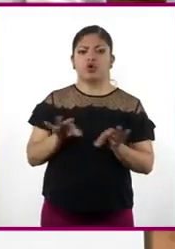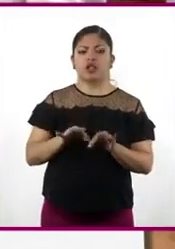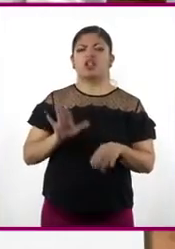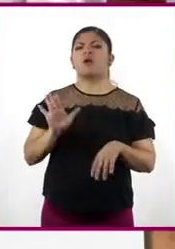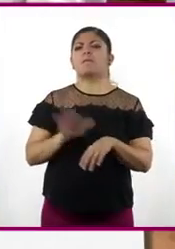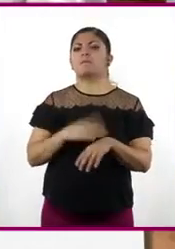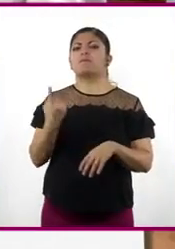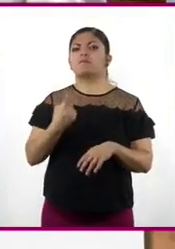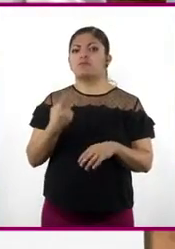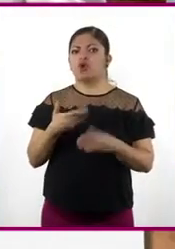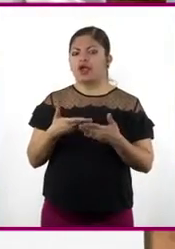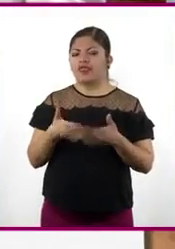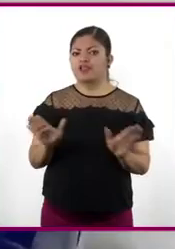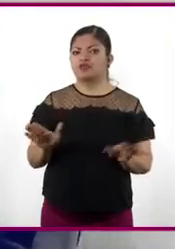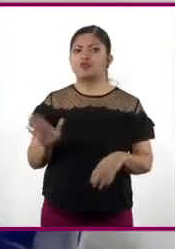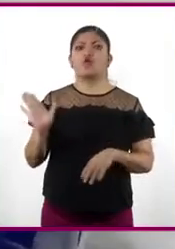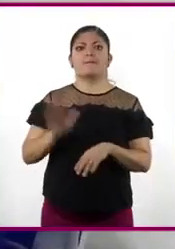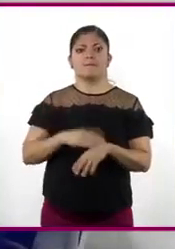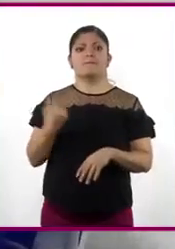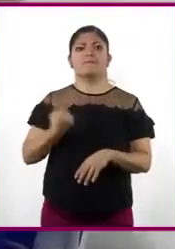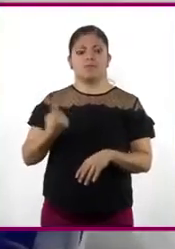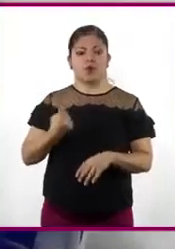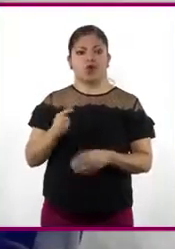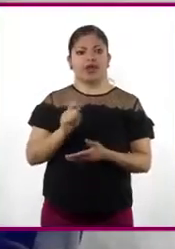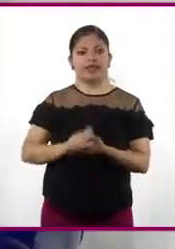descubrió? ¿Por qué lo escribió?